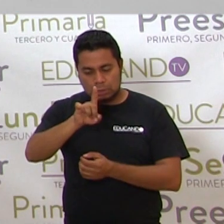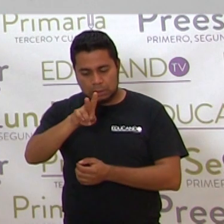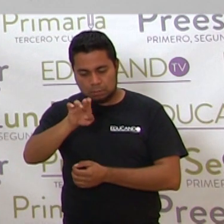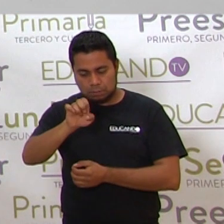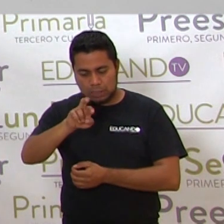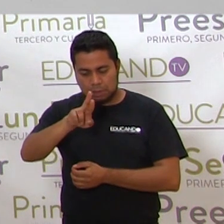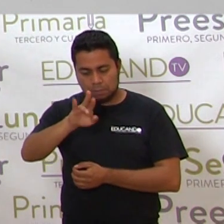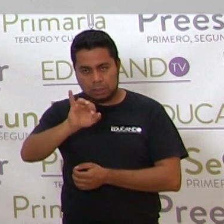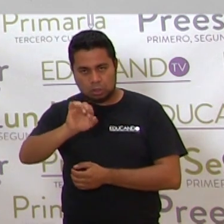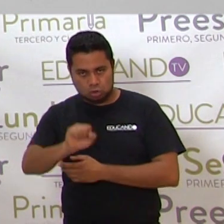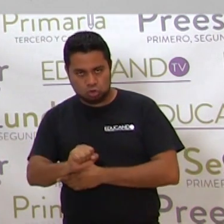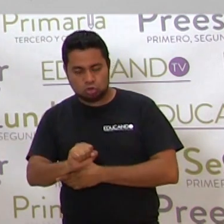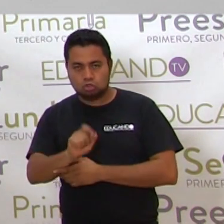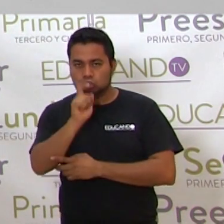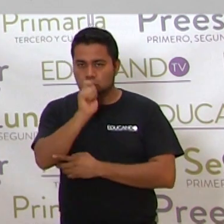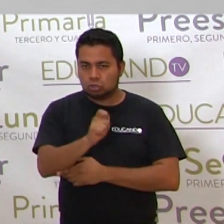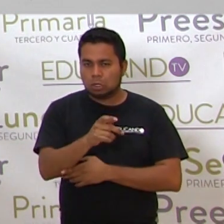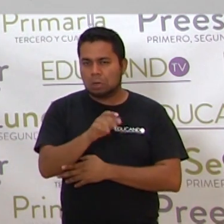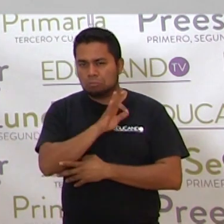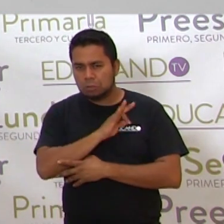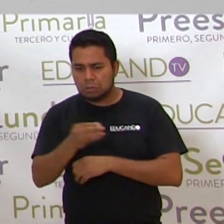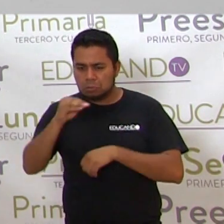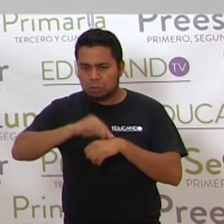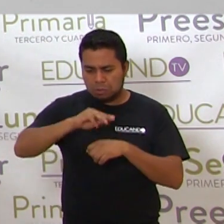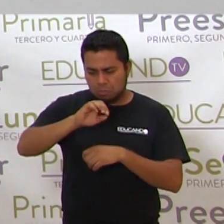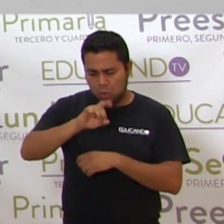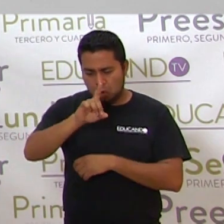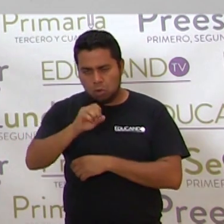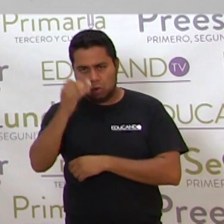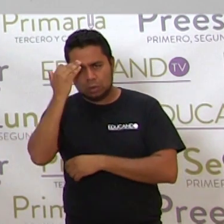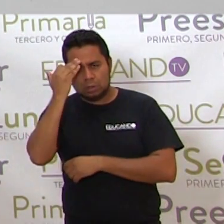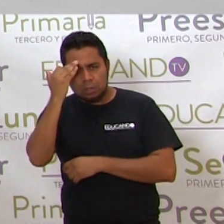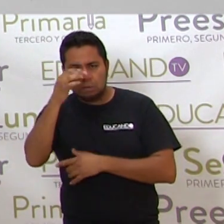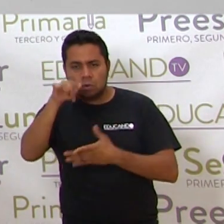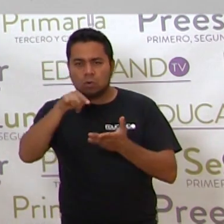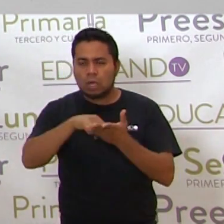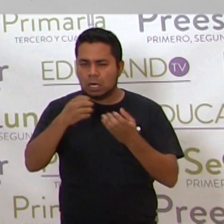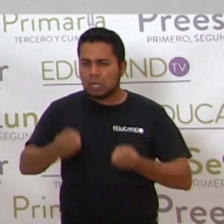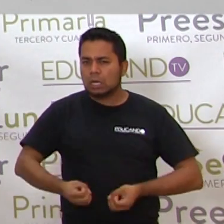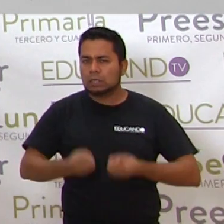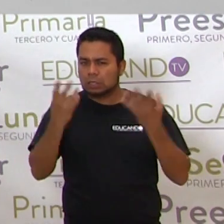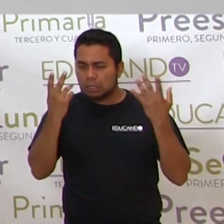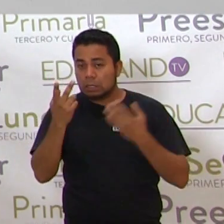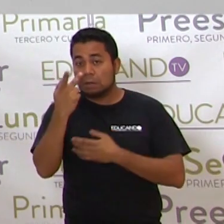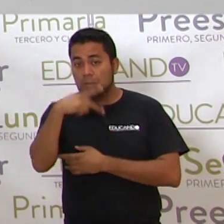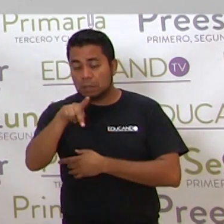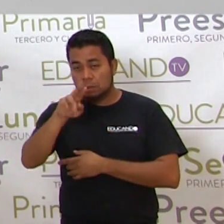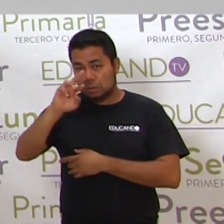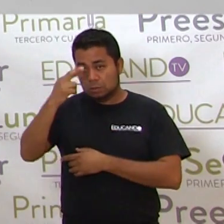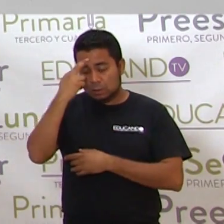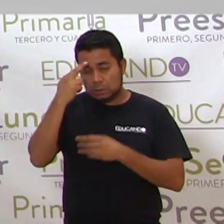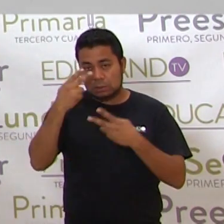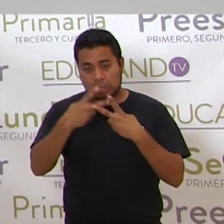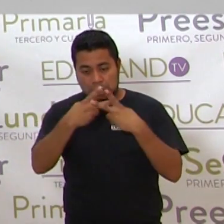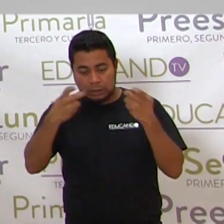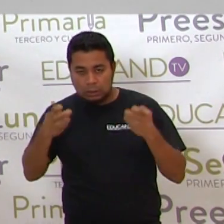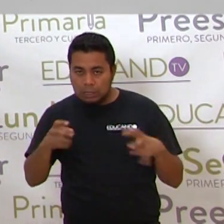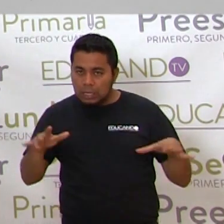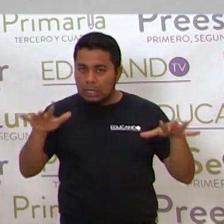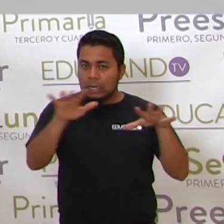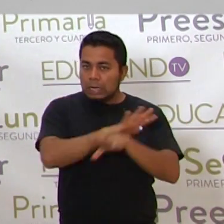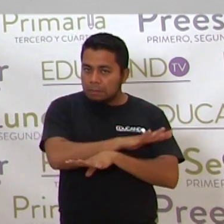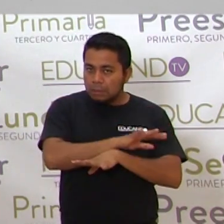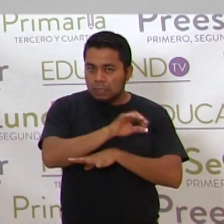adverbios. Estos adverbios pueden ser de modo, tiempo, lugar y cantidad. Pero los adjetivos van a modificar